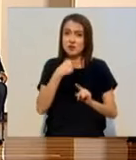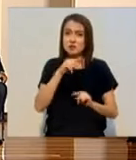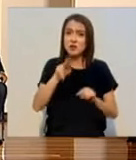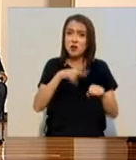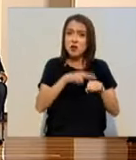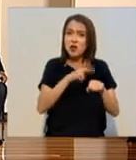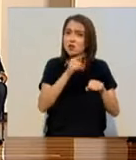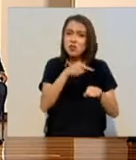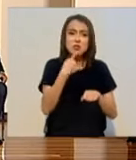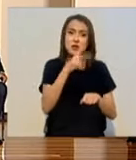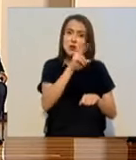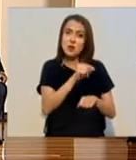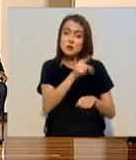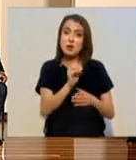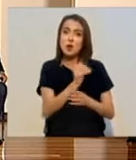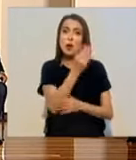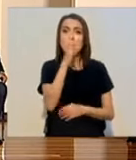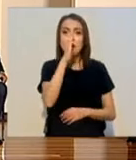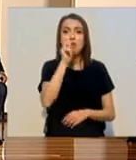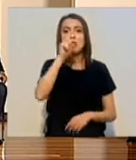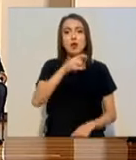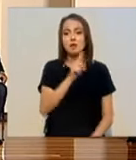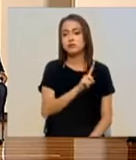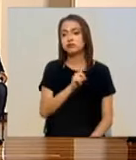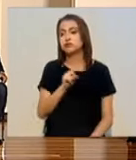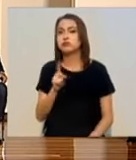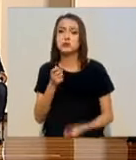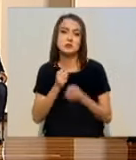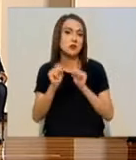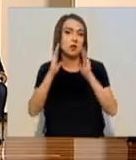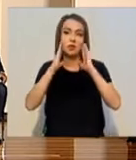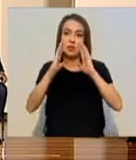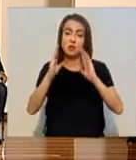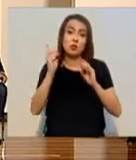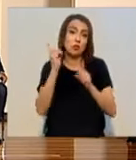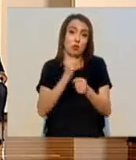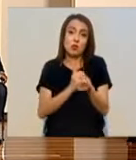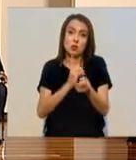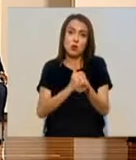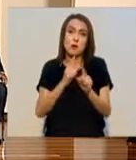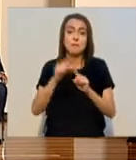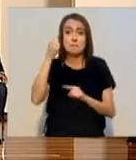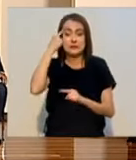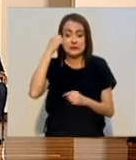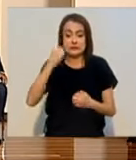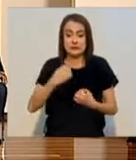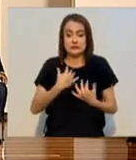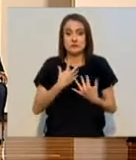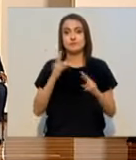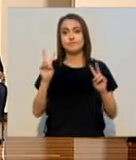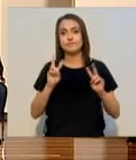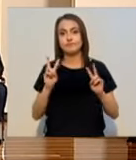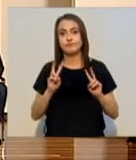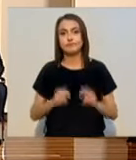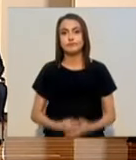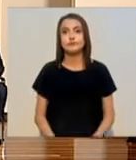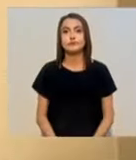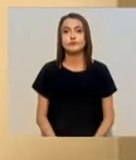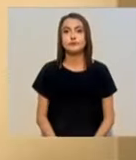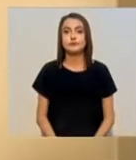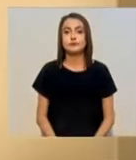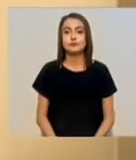nacional. Esta joven madre debió irse sin ser atendida y pensando poder estar contagiada.